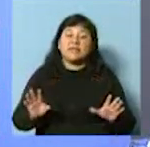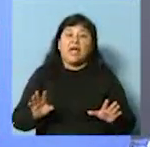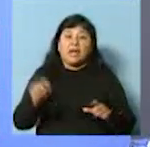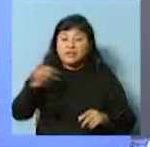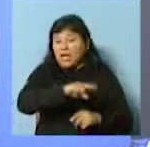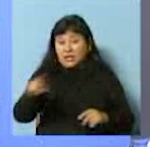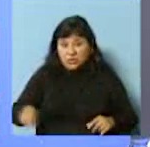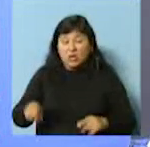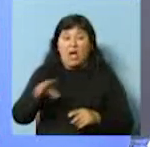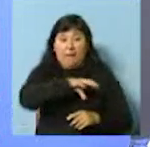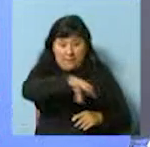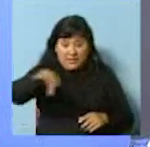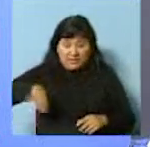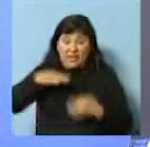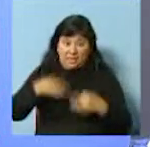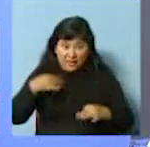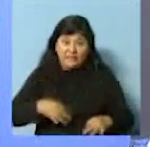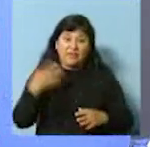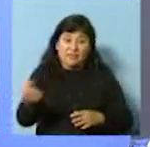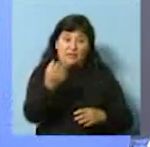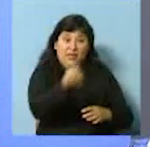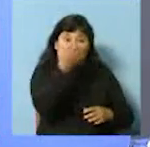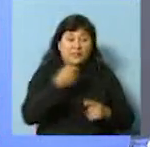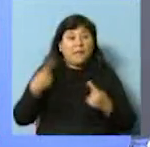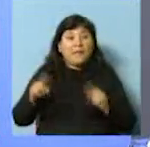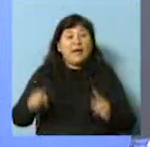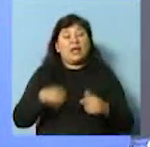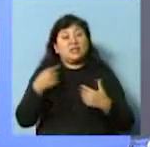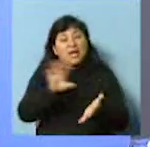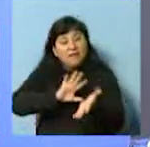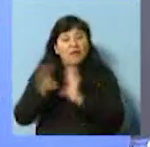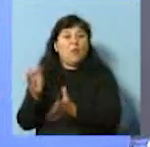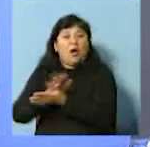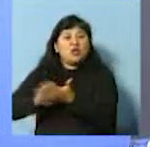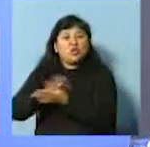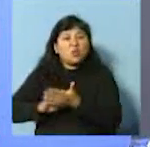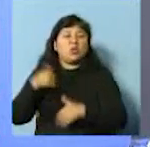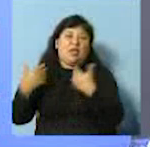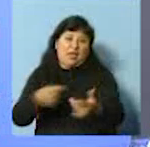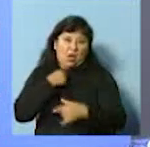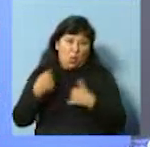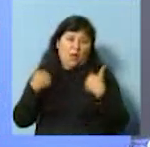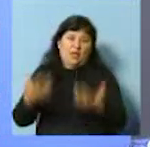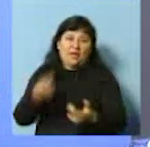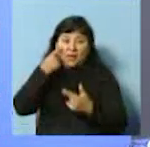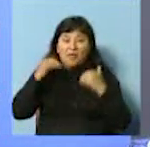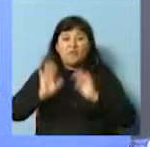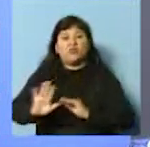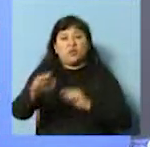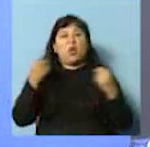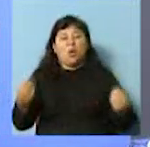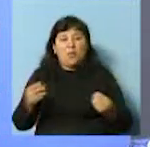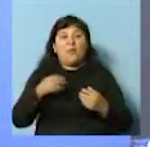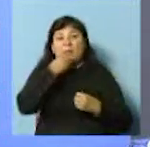esas empresas y que realmente digamos podamos devolverla digamos a jujuy no solamente de una perspectiva porque hoy lamentablemente